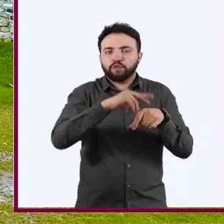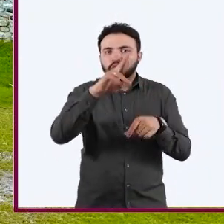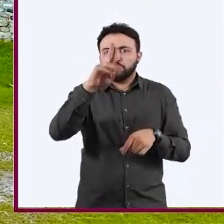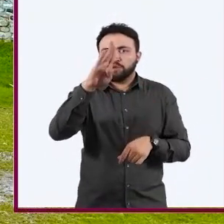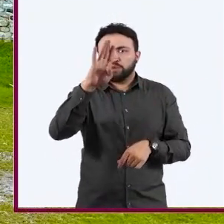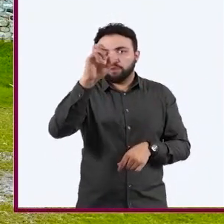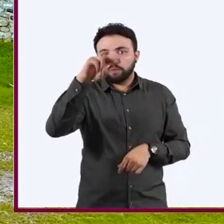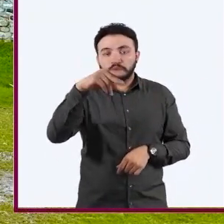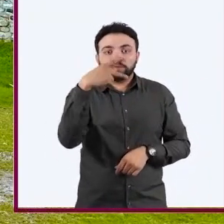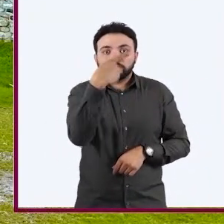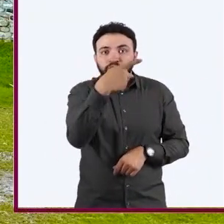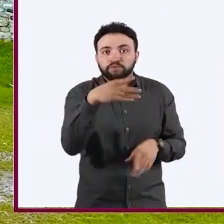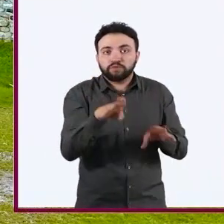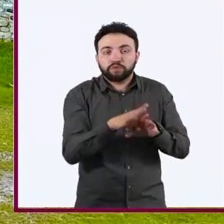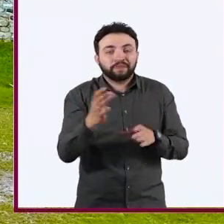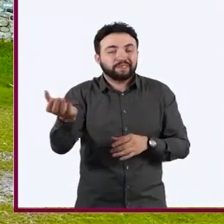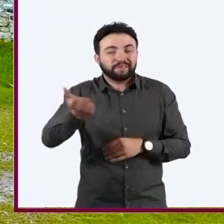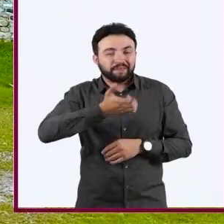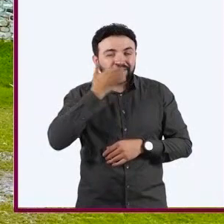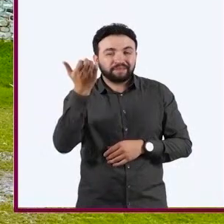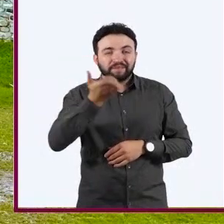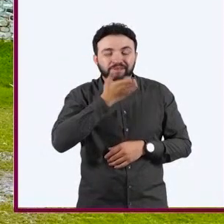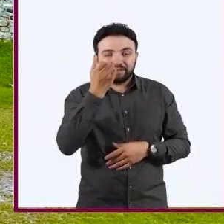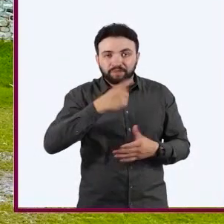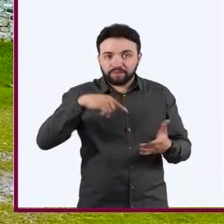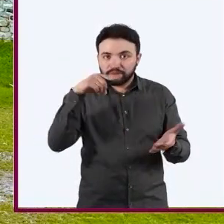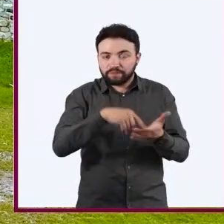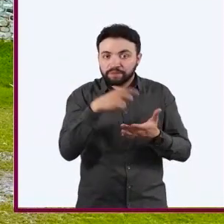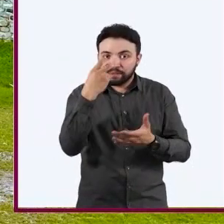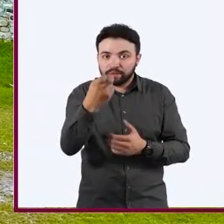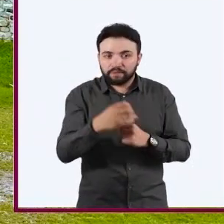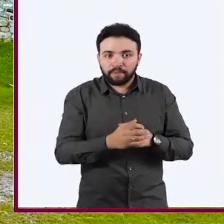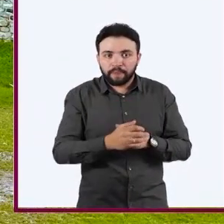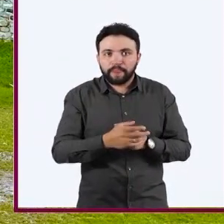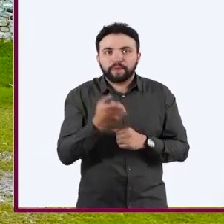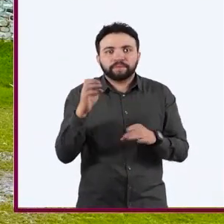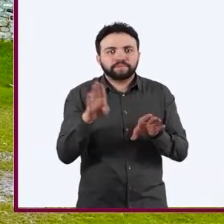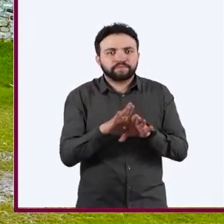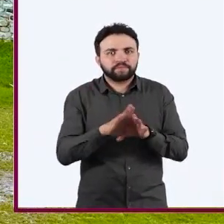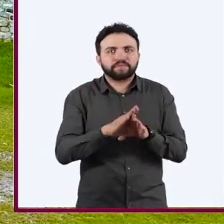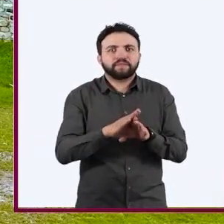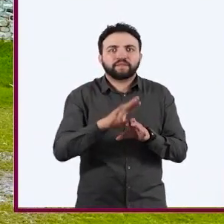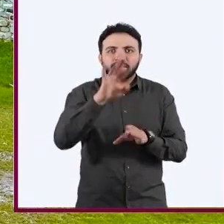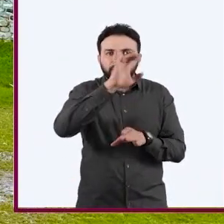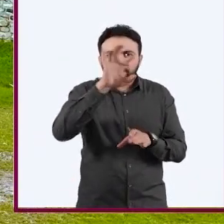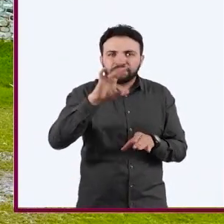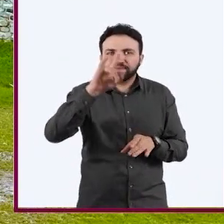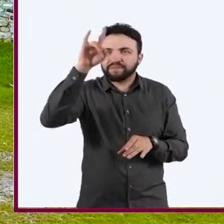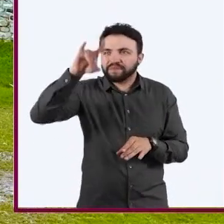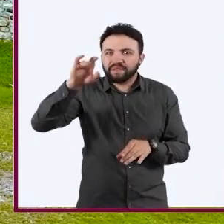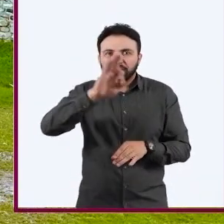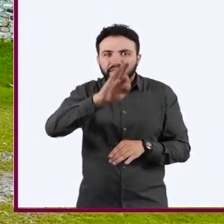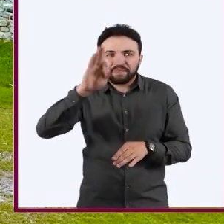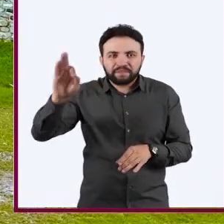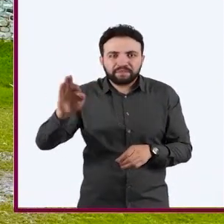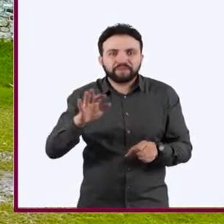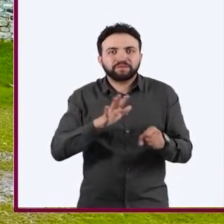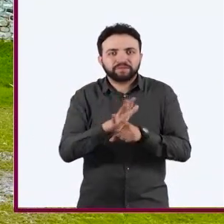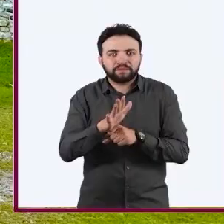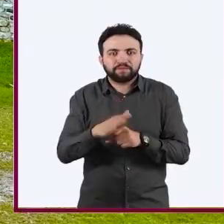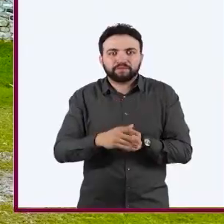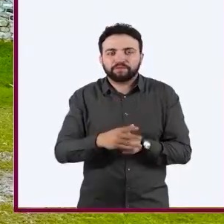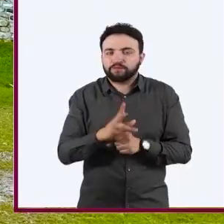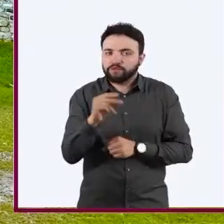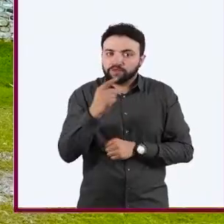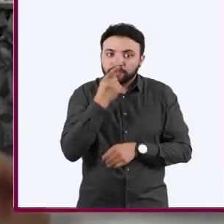Morante, quien ha dedicado gran parte de su vida al estudio de este lugar, principalmente a descifrar el calendario de Xochicalco y los